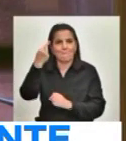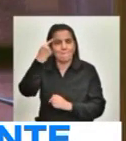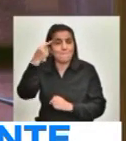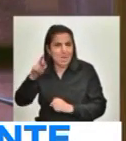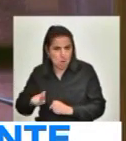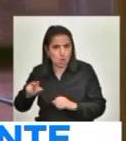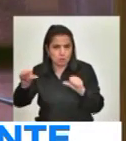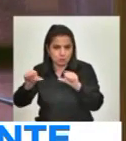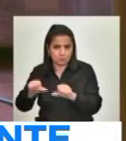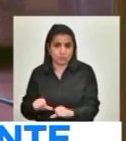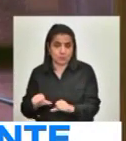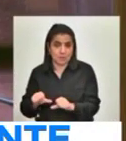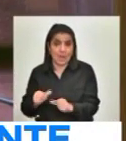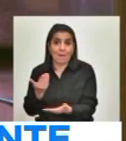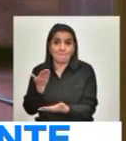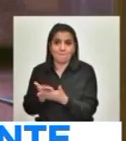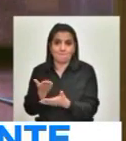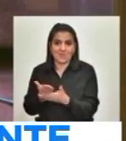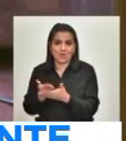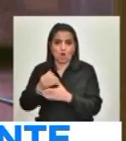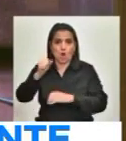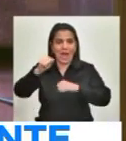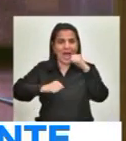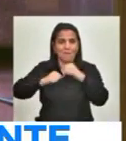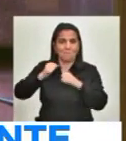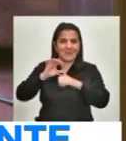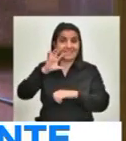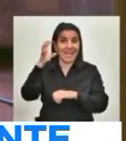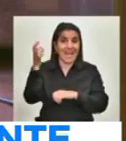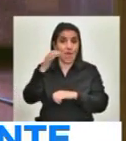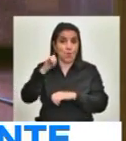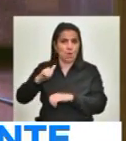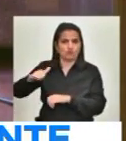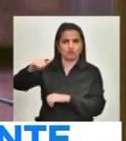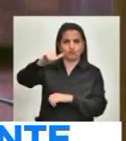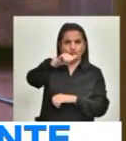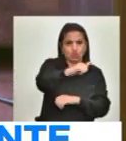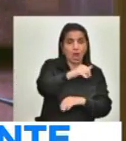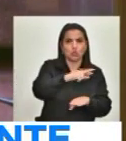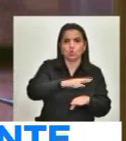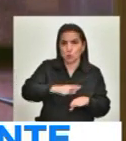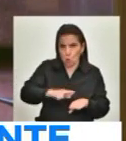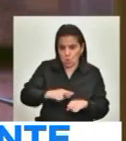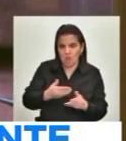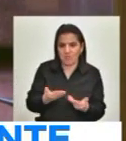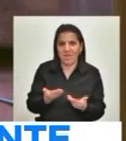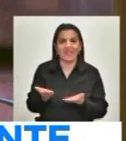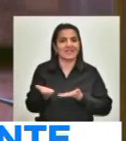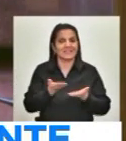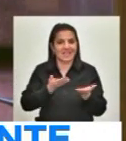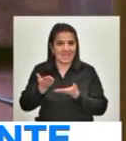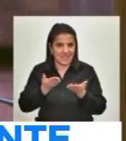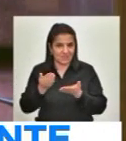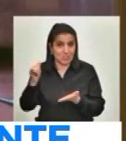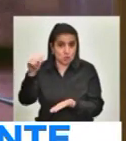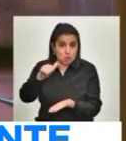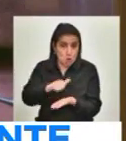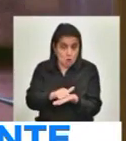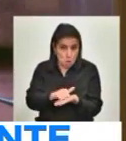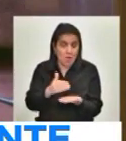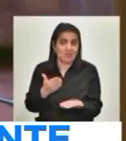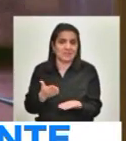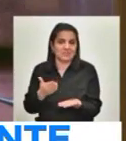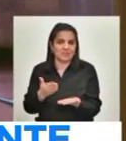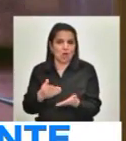traslado aeromédico a la empresa de ambulancias Aerotaxis del Sur, con quien el Servicio de Salud Aysén mantiene contrato vigente para